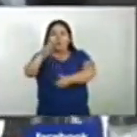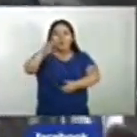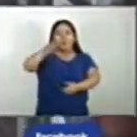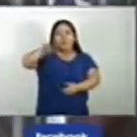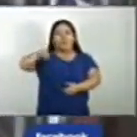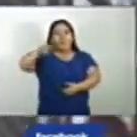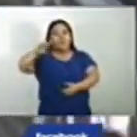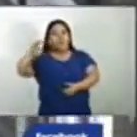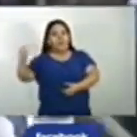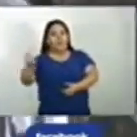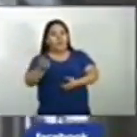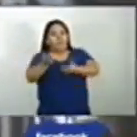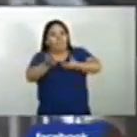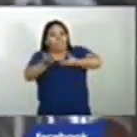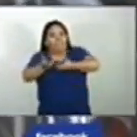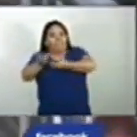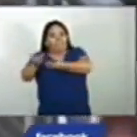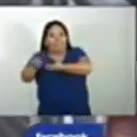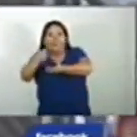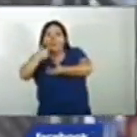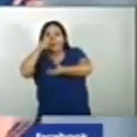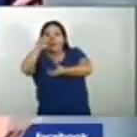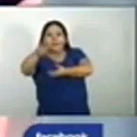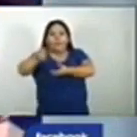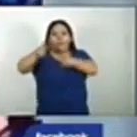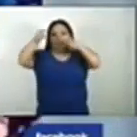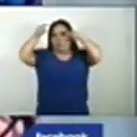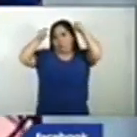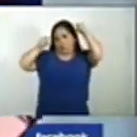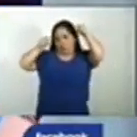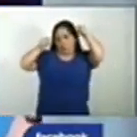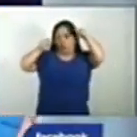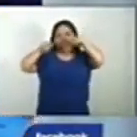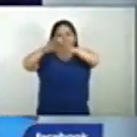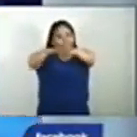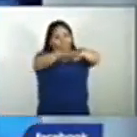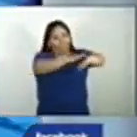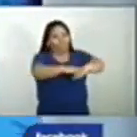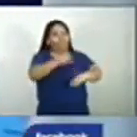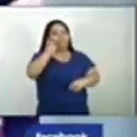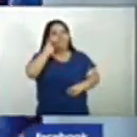los últimos días. Autoridades locales y de la ONU hacen una advertencia.